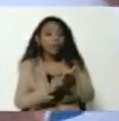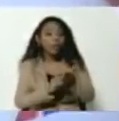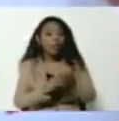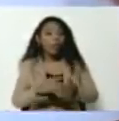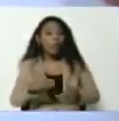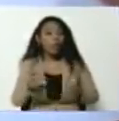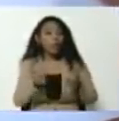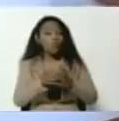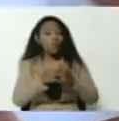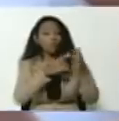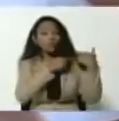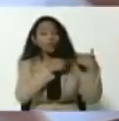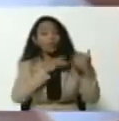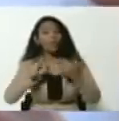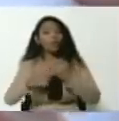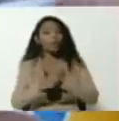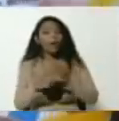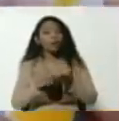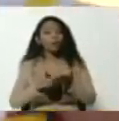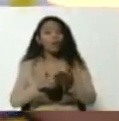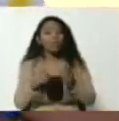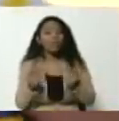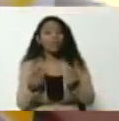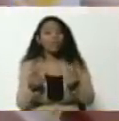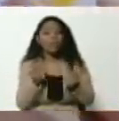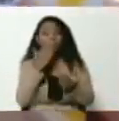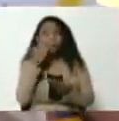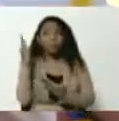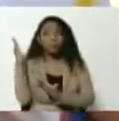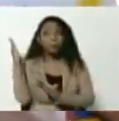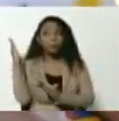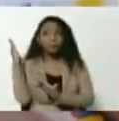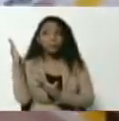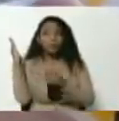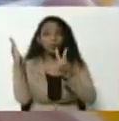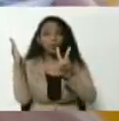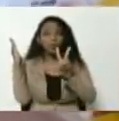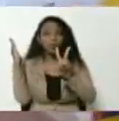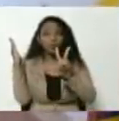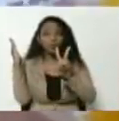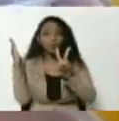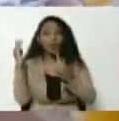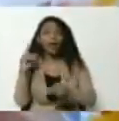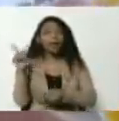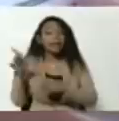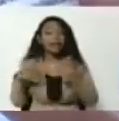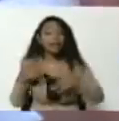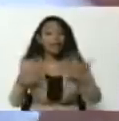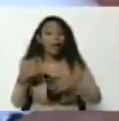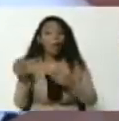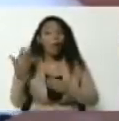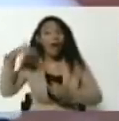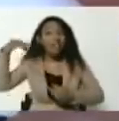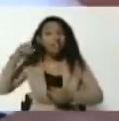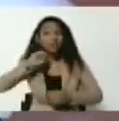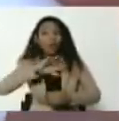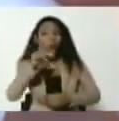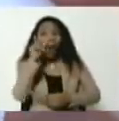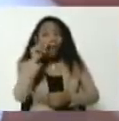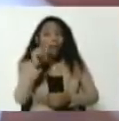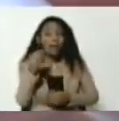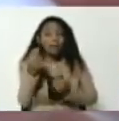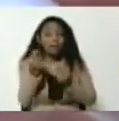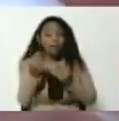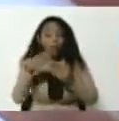Guaidó para la recuperación de activos. Era contratista de PDVSA cuando Rafael Ramírez recibía